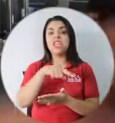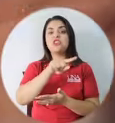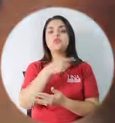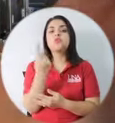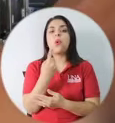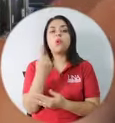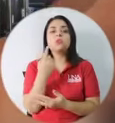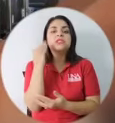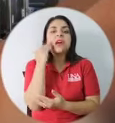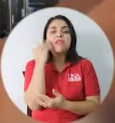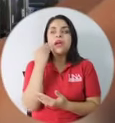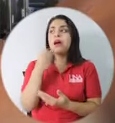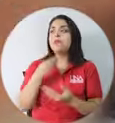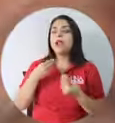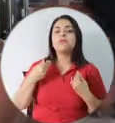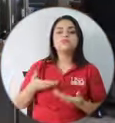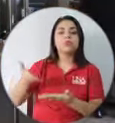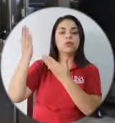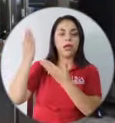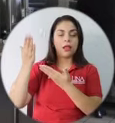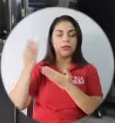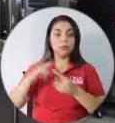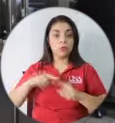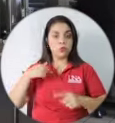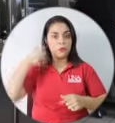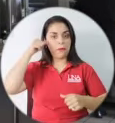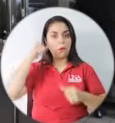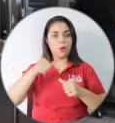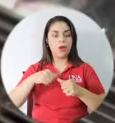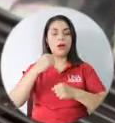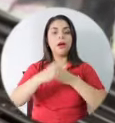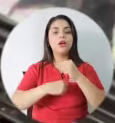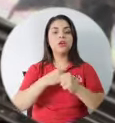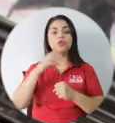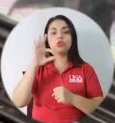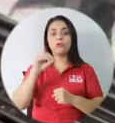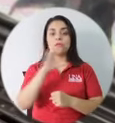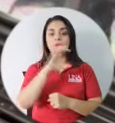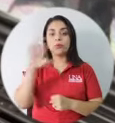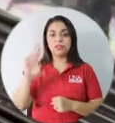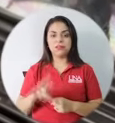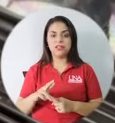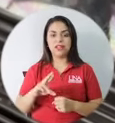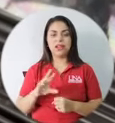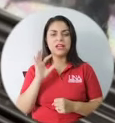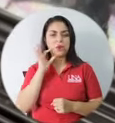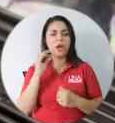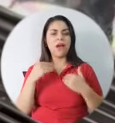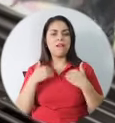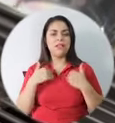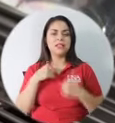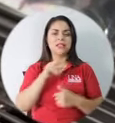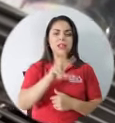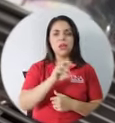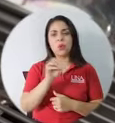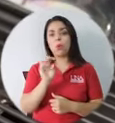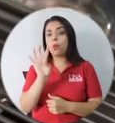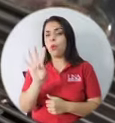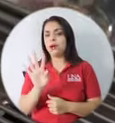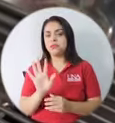que a ellos les dijeran los exportadores. Y yo recuerdo perfectamente que en la época de los 90 en Costa Rica, si acaso habían